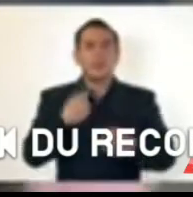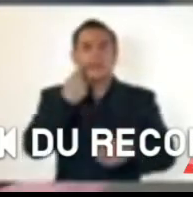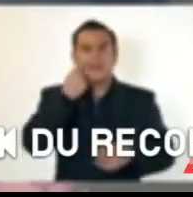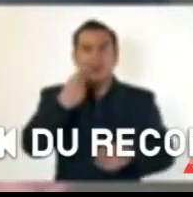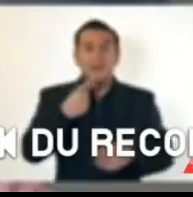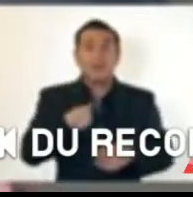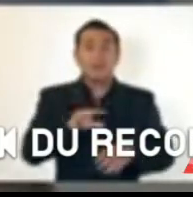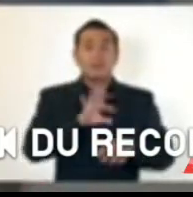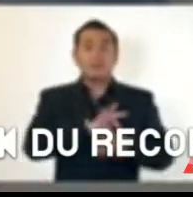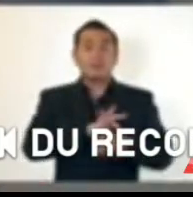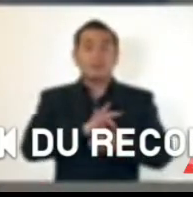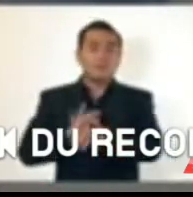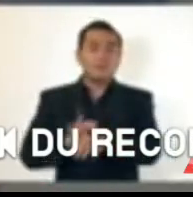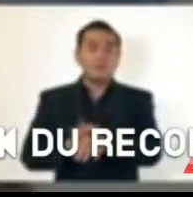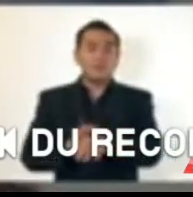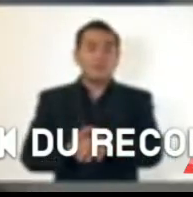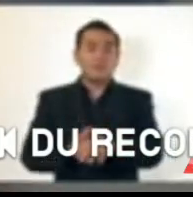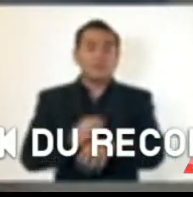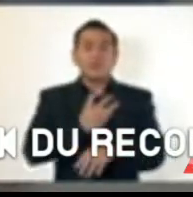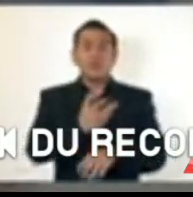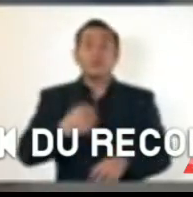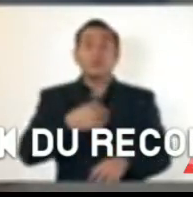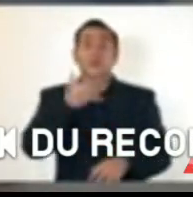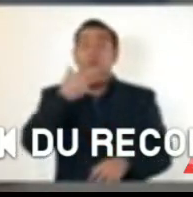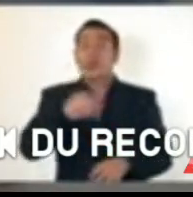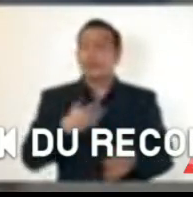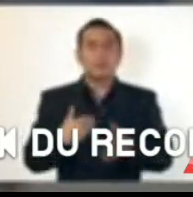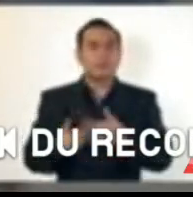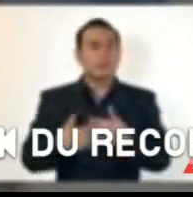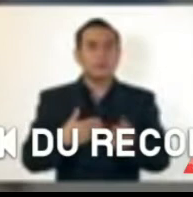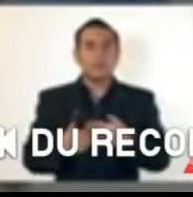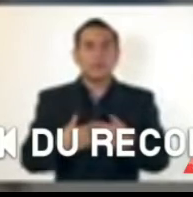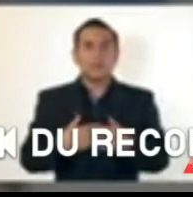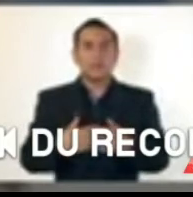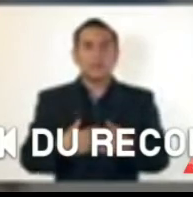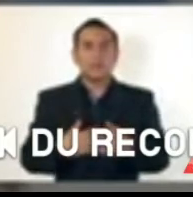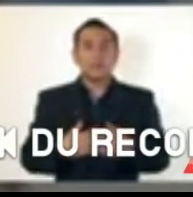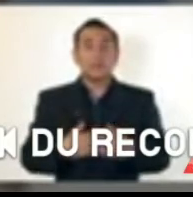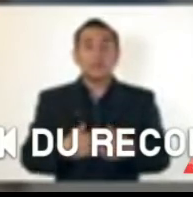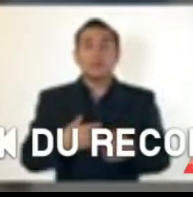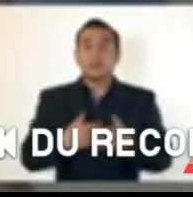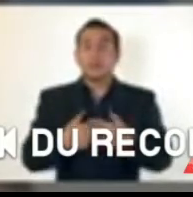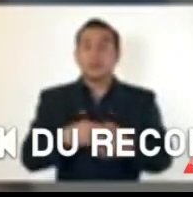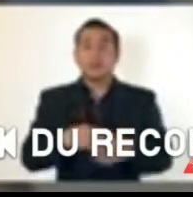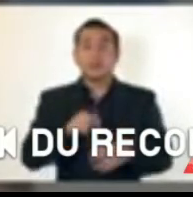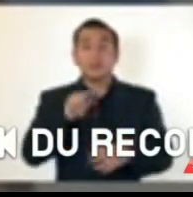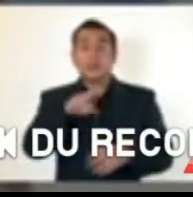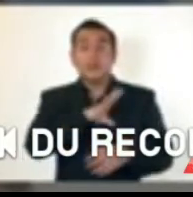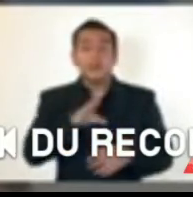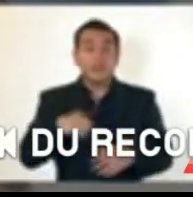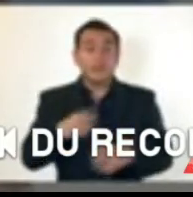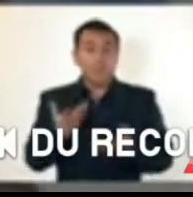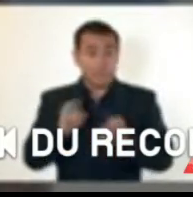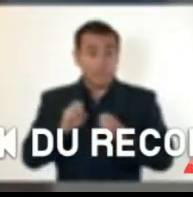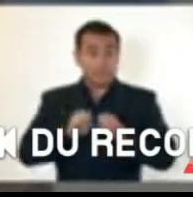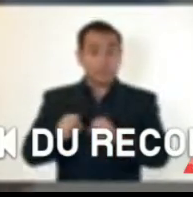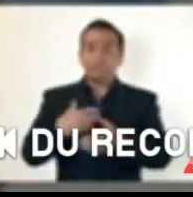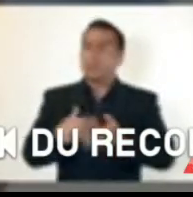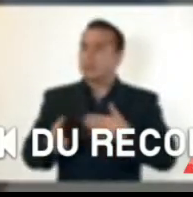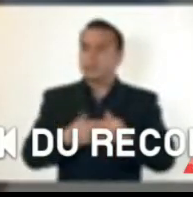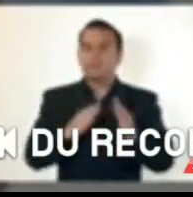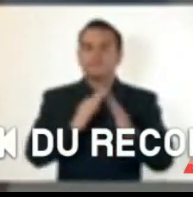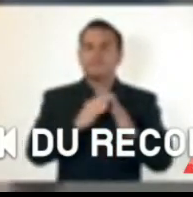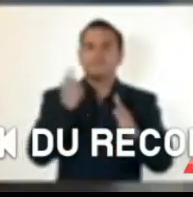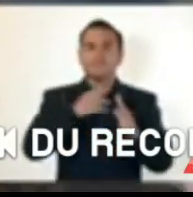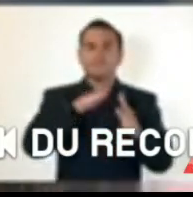sociales, ay, me decomisaron el carro, ay, me doblaron la muñeca. No vamos, eso es mucho menos a que se muera su familia y la familia de otros. Así que sí, los